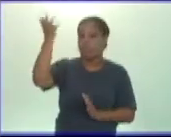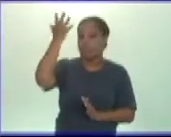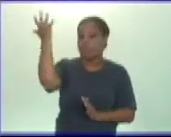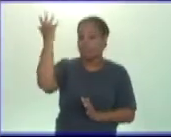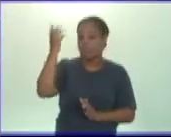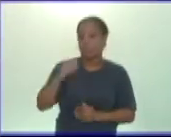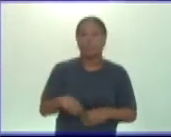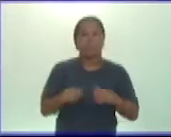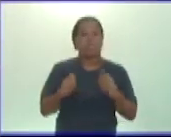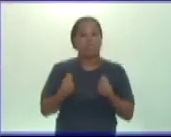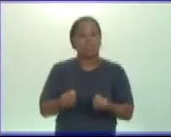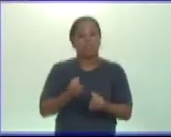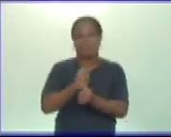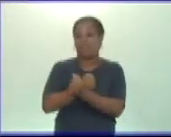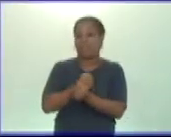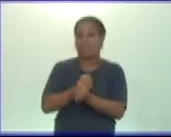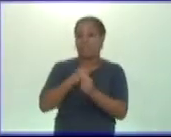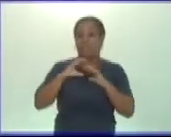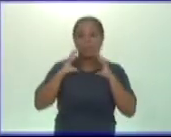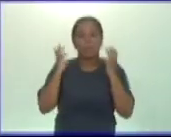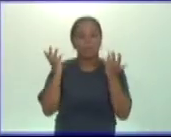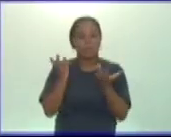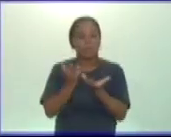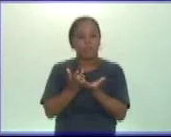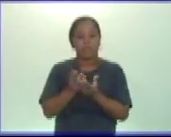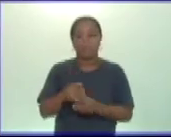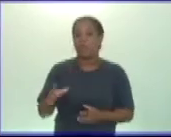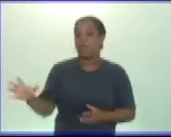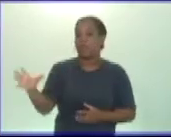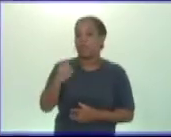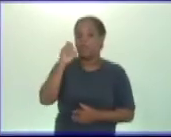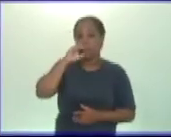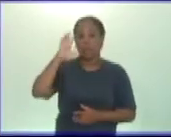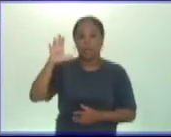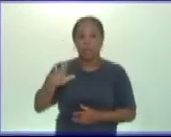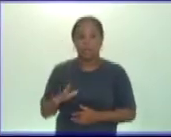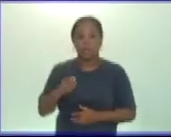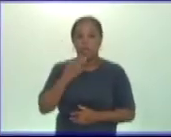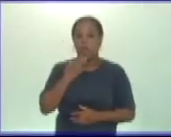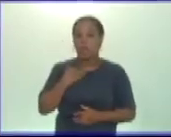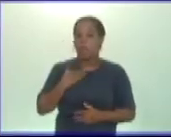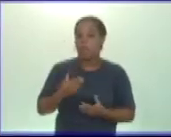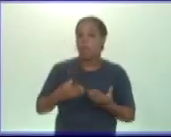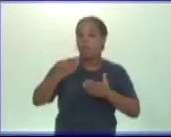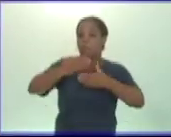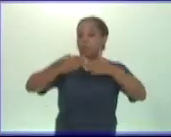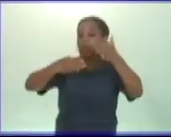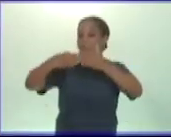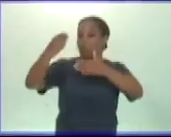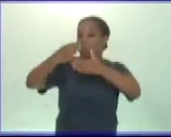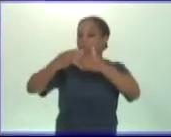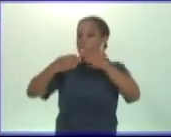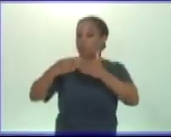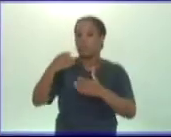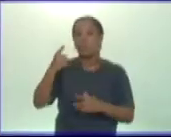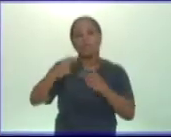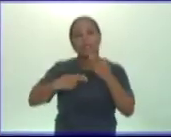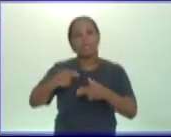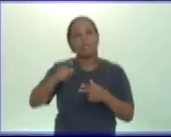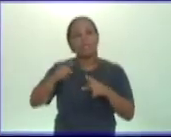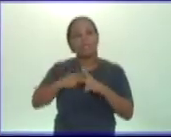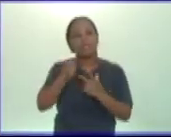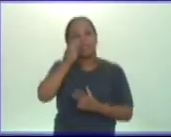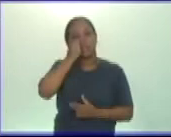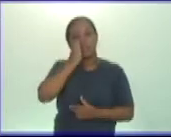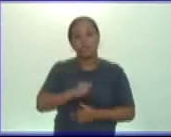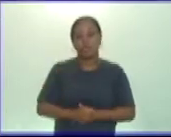serios problemas para el planeta, tanto para toda la naturaleza como para las infraestructuras artificiales construidas por el hombre. A